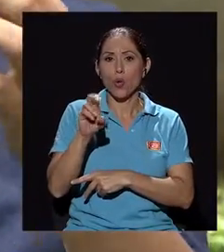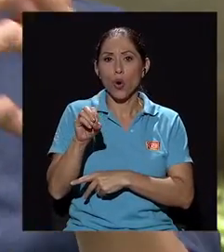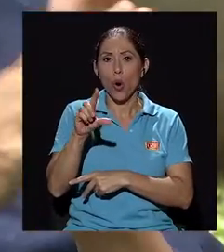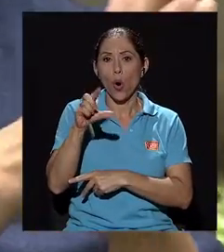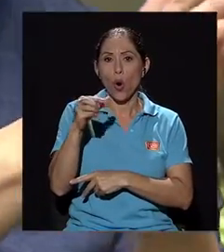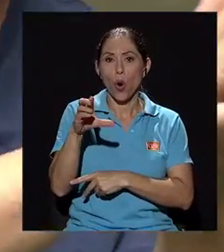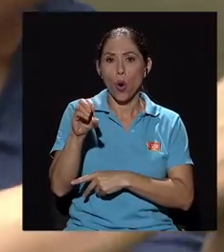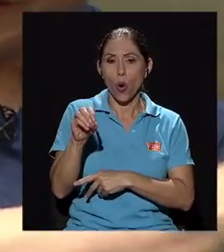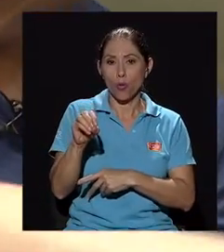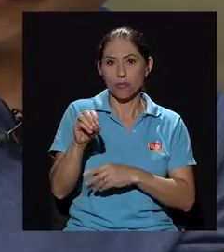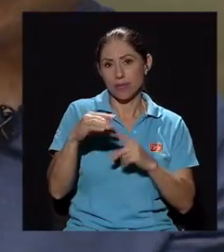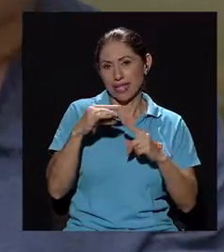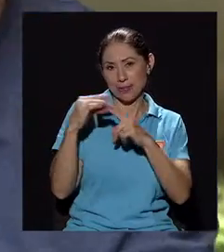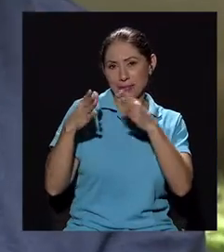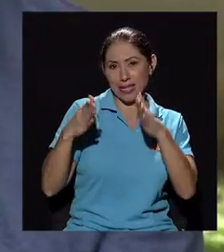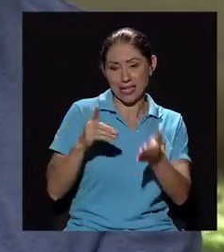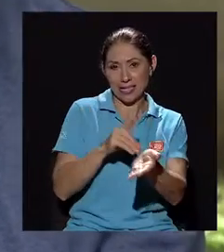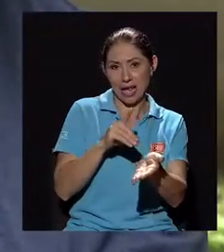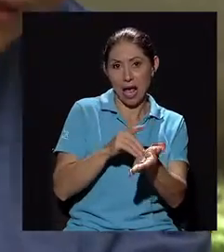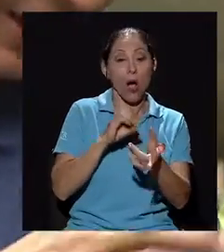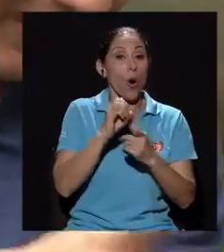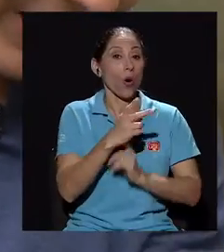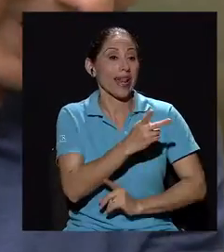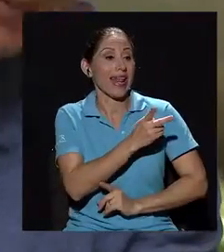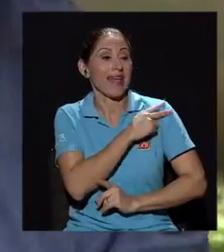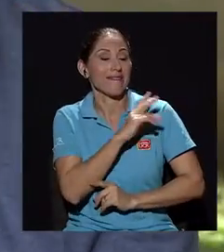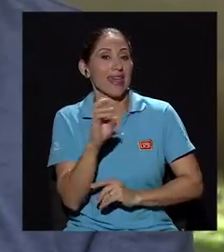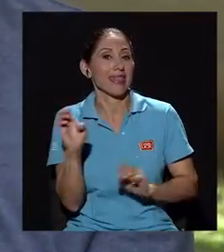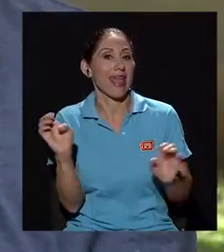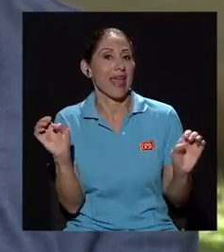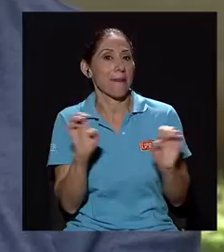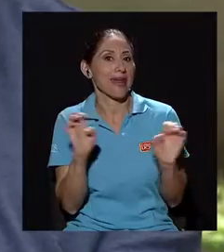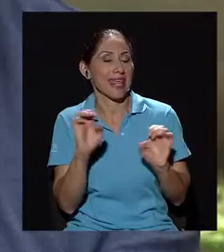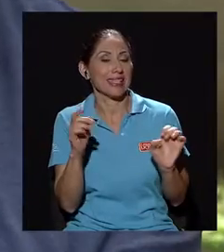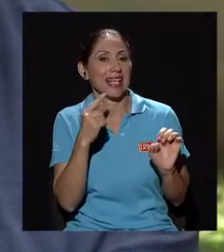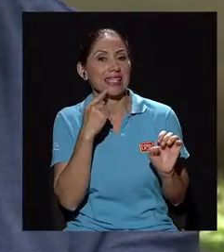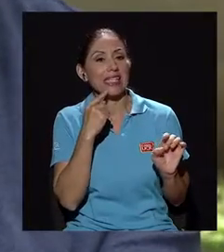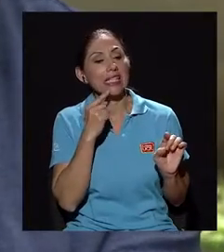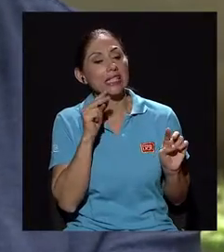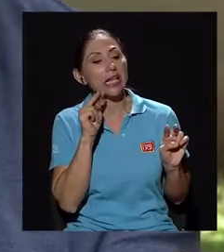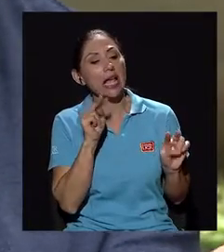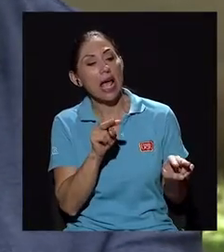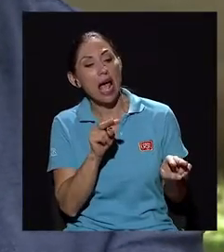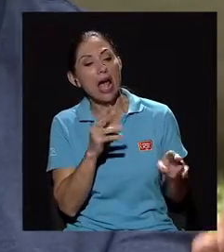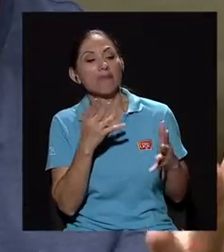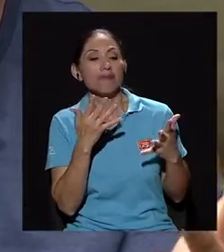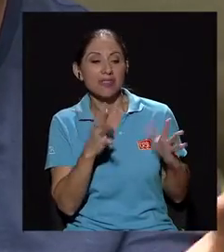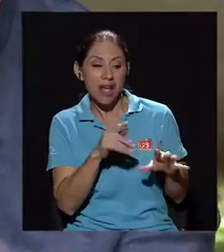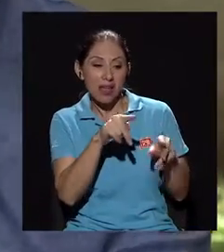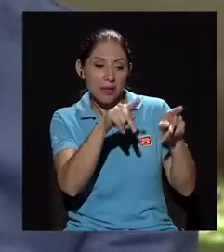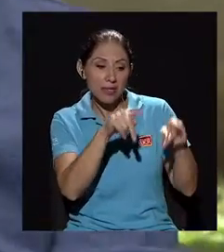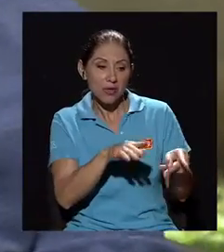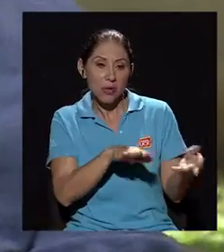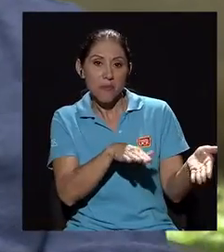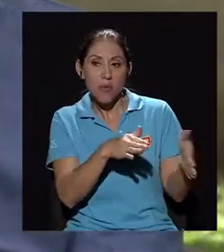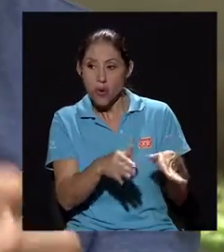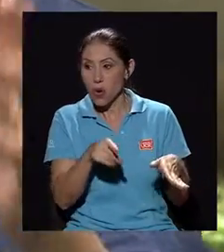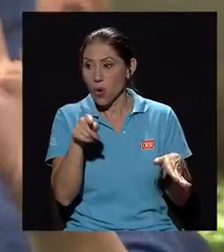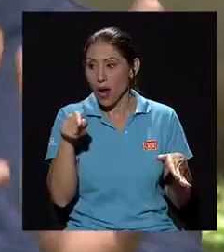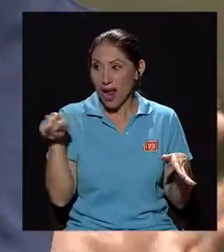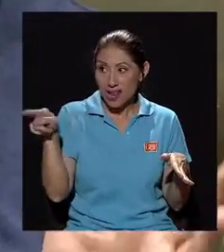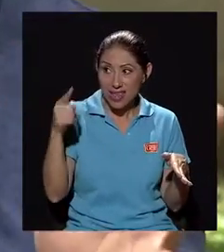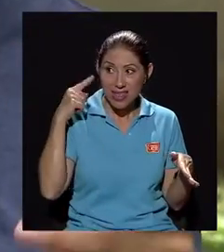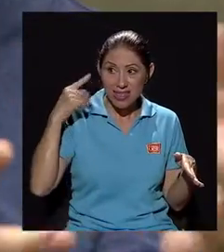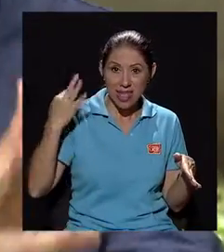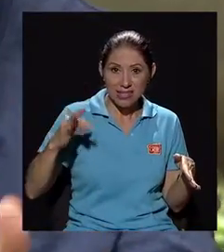neurólogo, y cuando el jefe, ¿verdad?, de emergencias dice, sí, efectivamente, o sea, vamos a certificar aquí con el acta de defunción y hay testigos